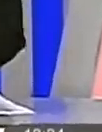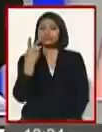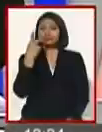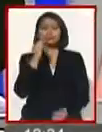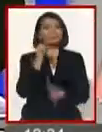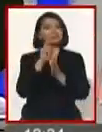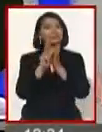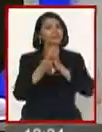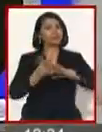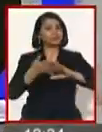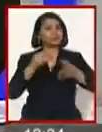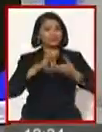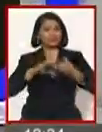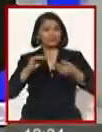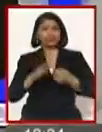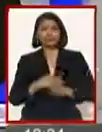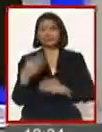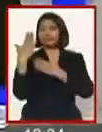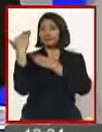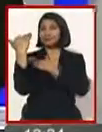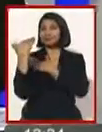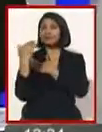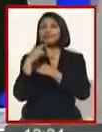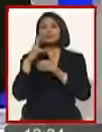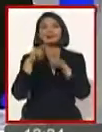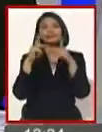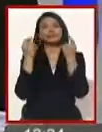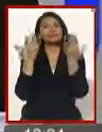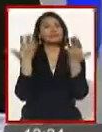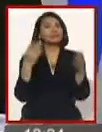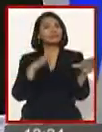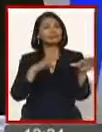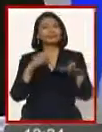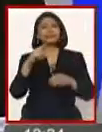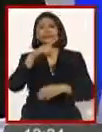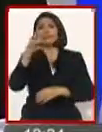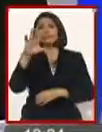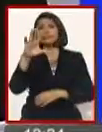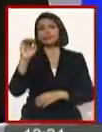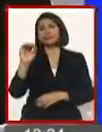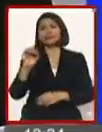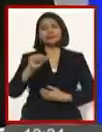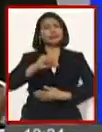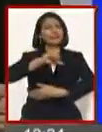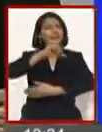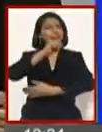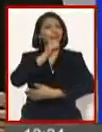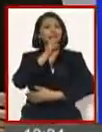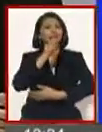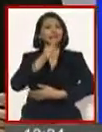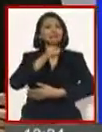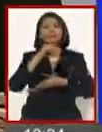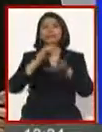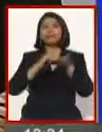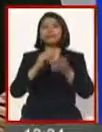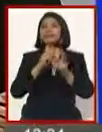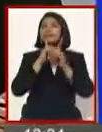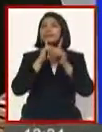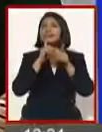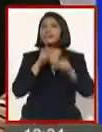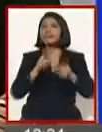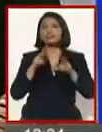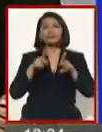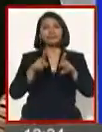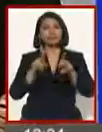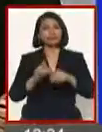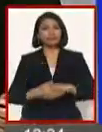Sobre esas imágenes, tenemos que decirles que en Santa Cruz, en nuestro departamento, se realizaron más de 150 bautizos no autorizados según la Iglesia